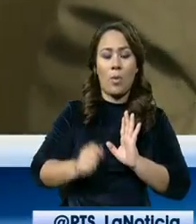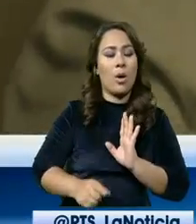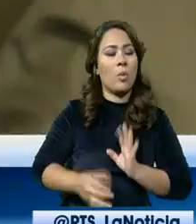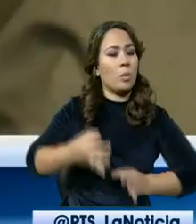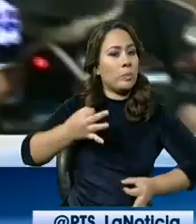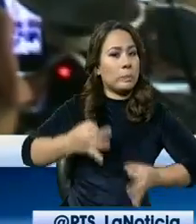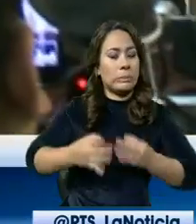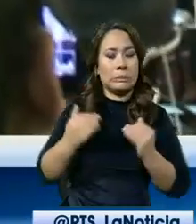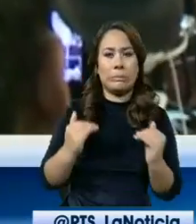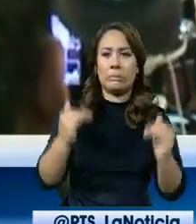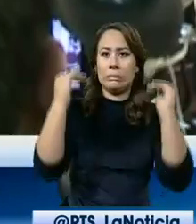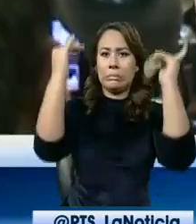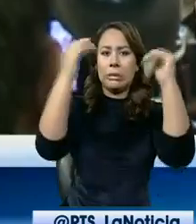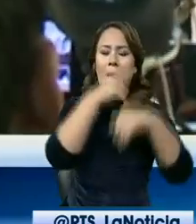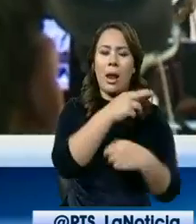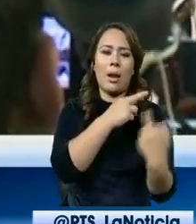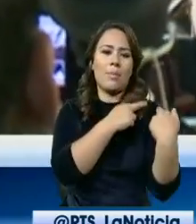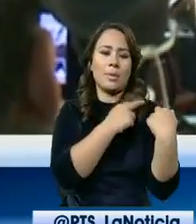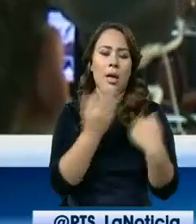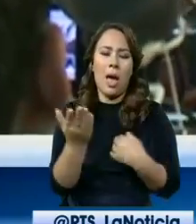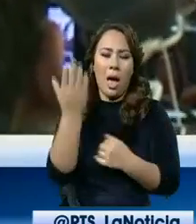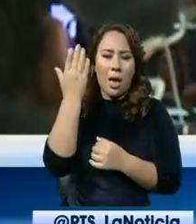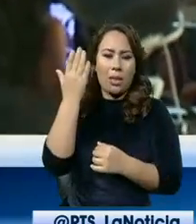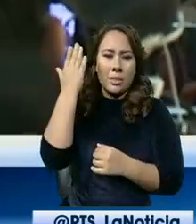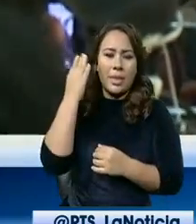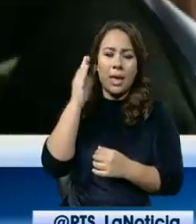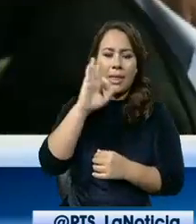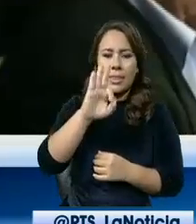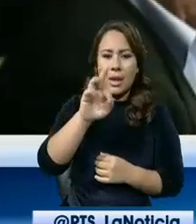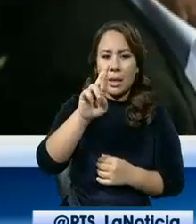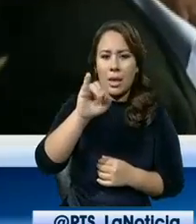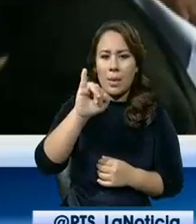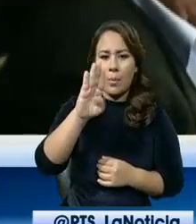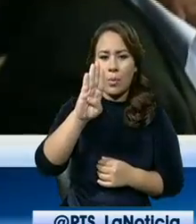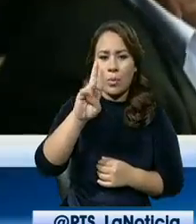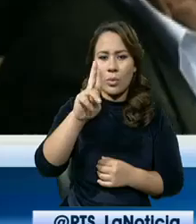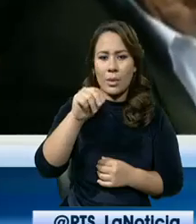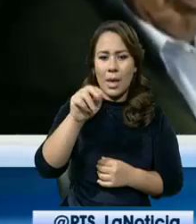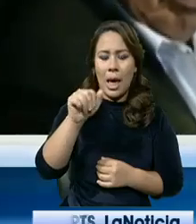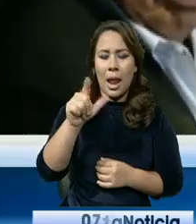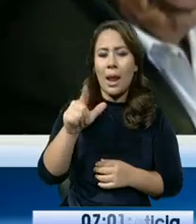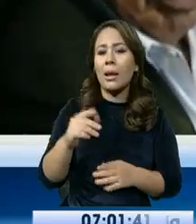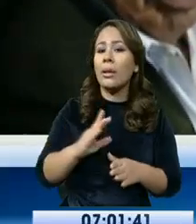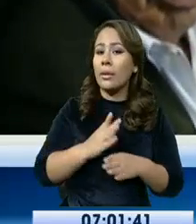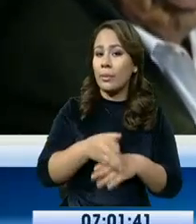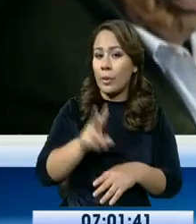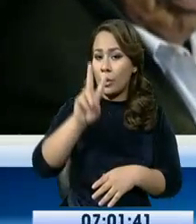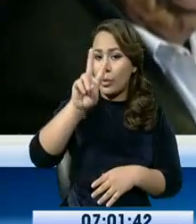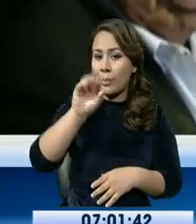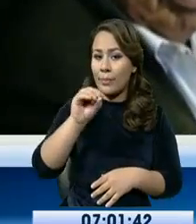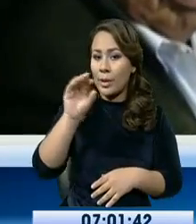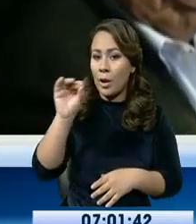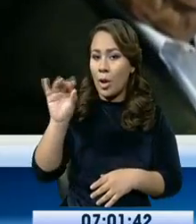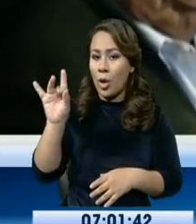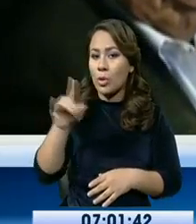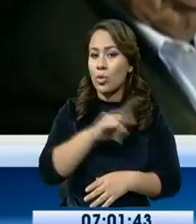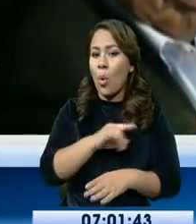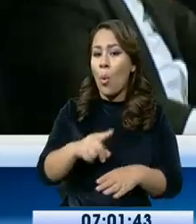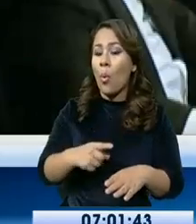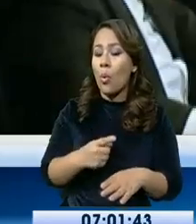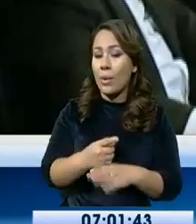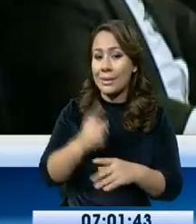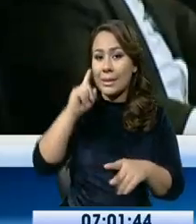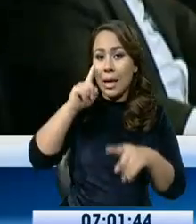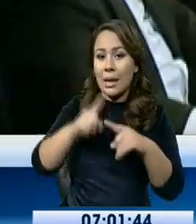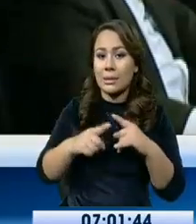Se desempeñó como vocal del extinto Tribunal Constitucional y en el año 2008 fue nombrado juez de la Corte, cargo que desempeña hasta